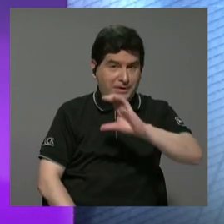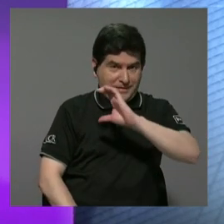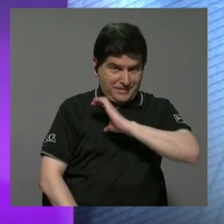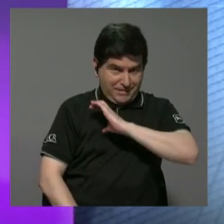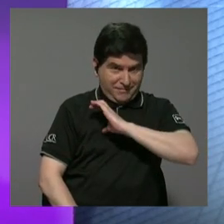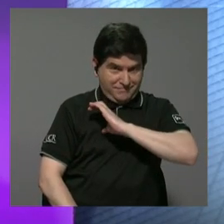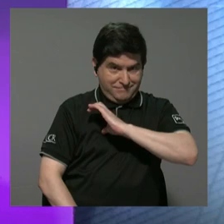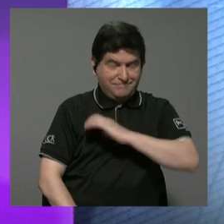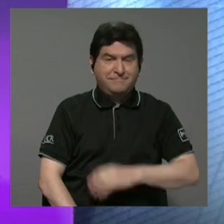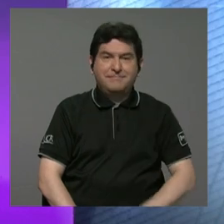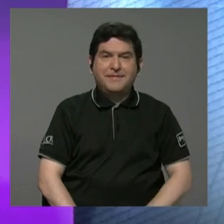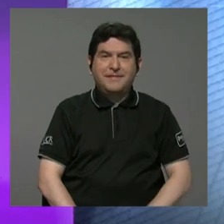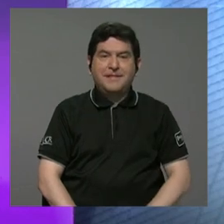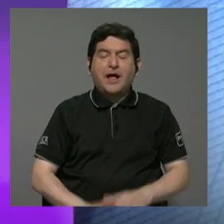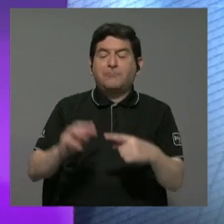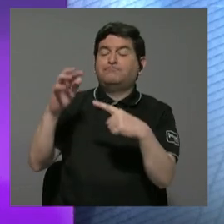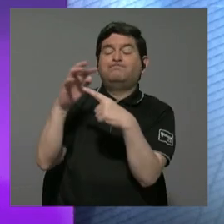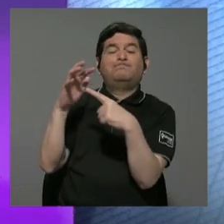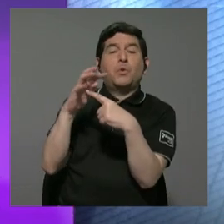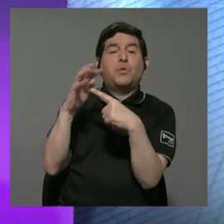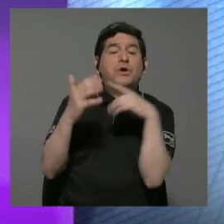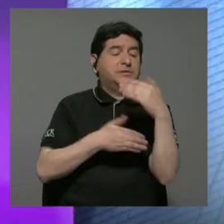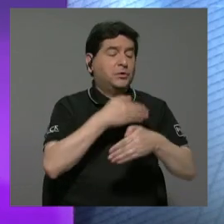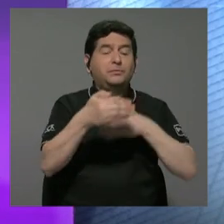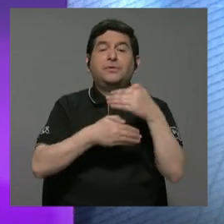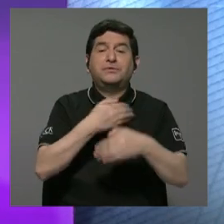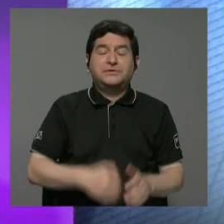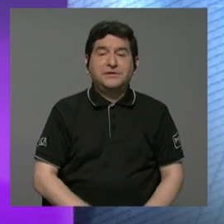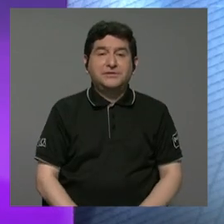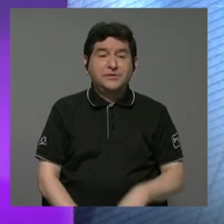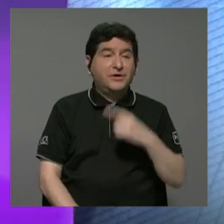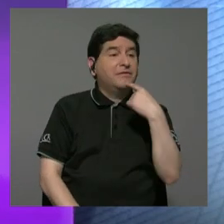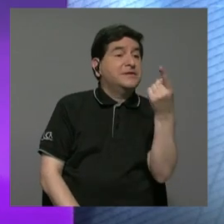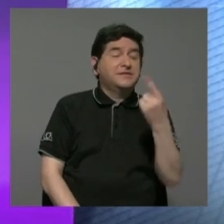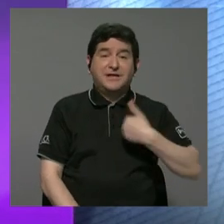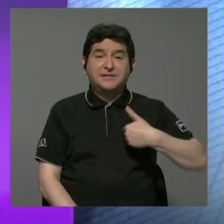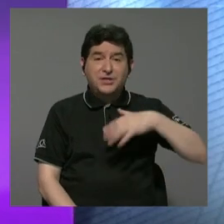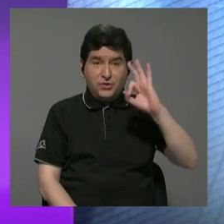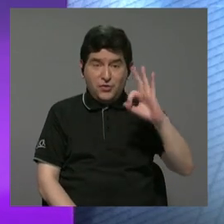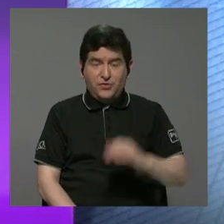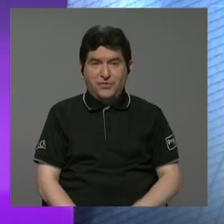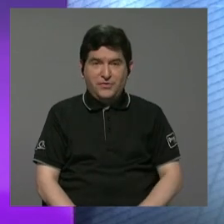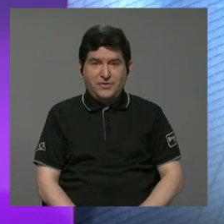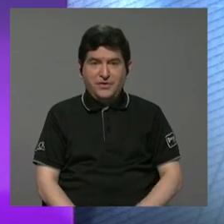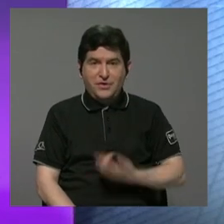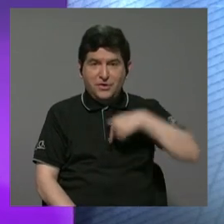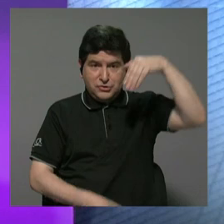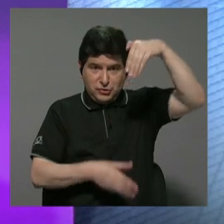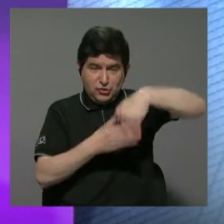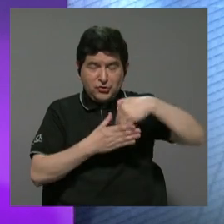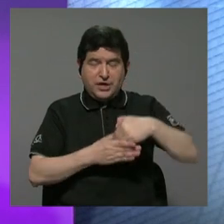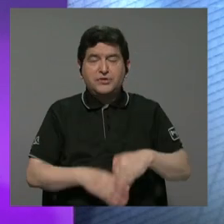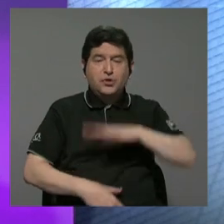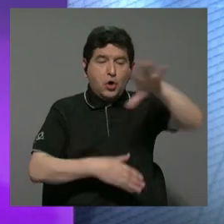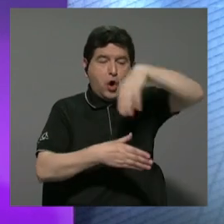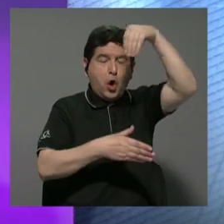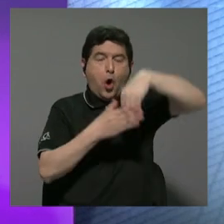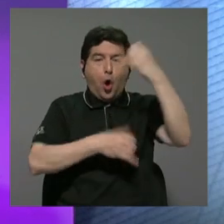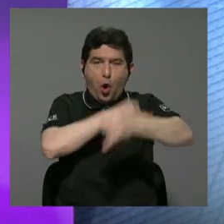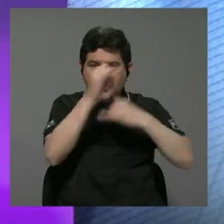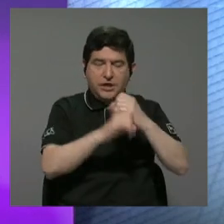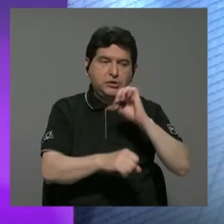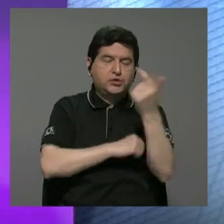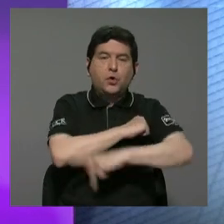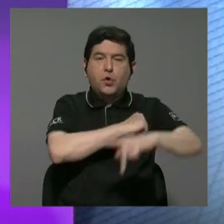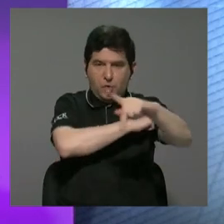características de los populismos, ¿verdad? Don Francisco señalaba que estamos inmersos en un contexto internacional donde hay otros